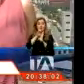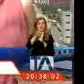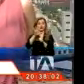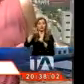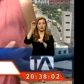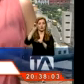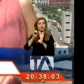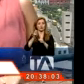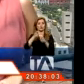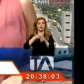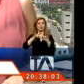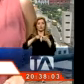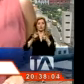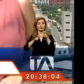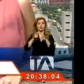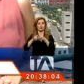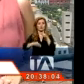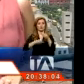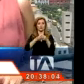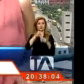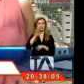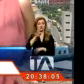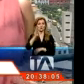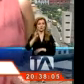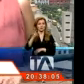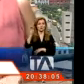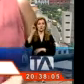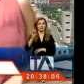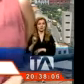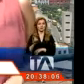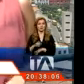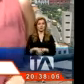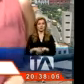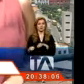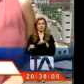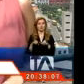En promedio, cada persona gastó $66, lo que generó una